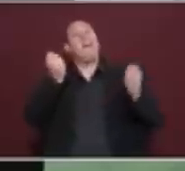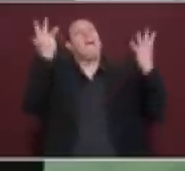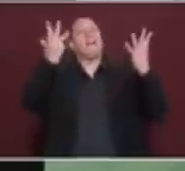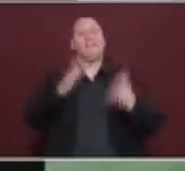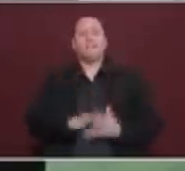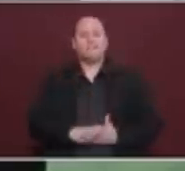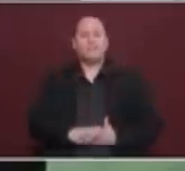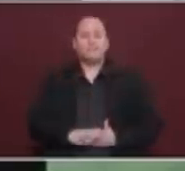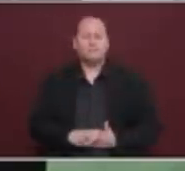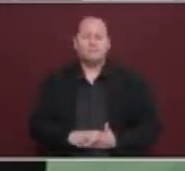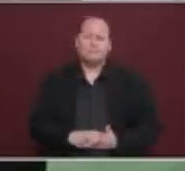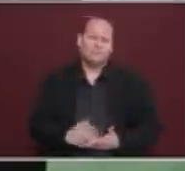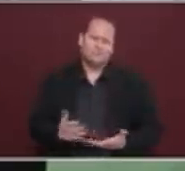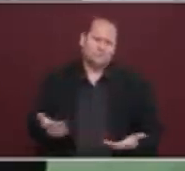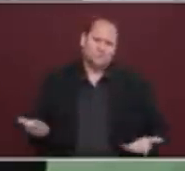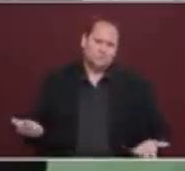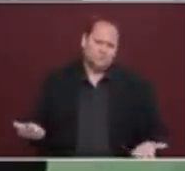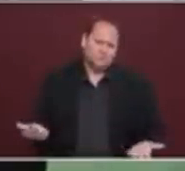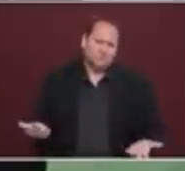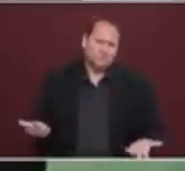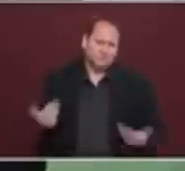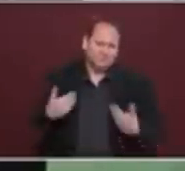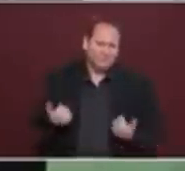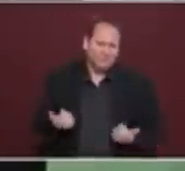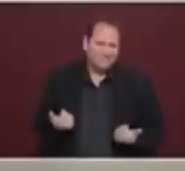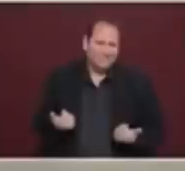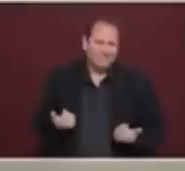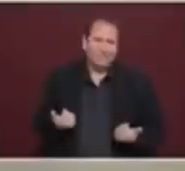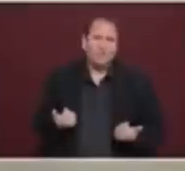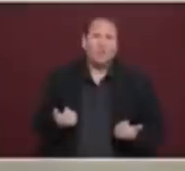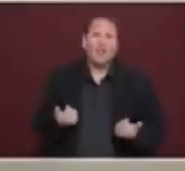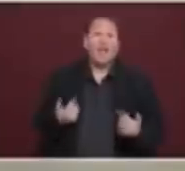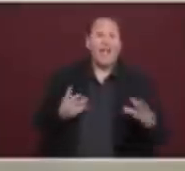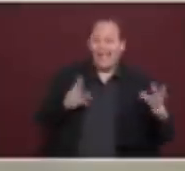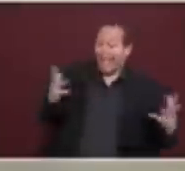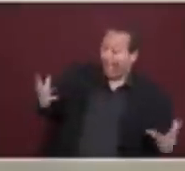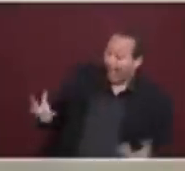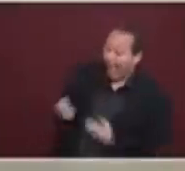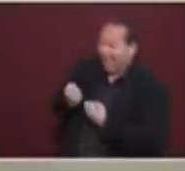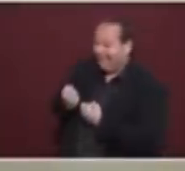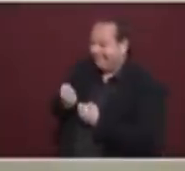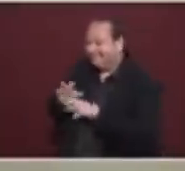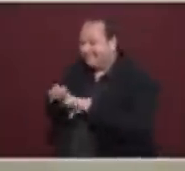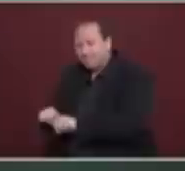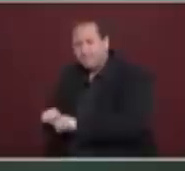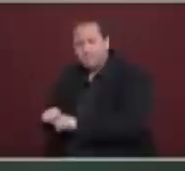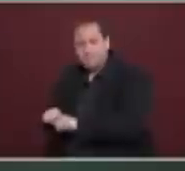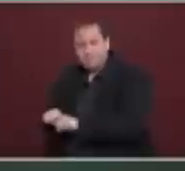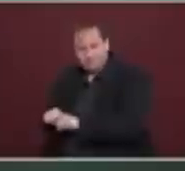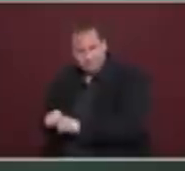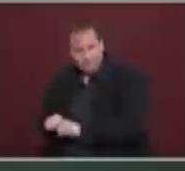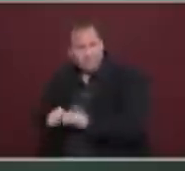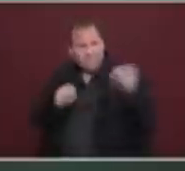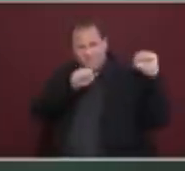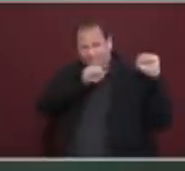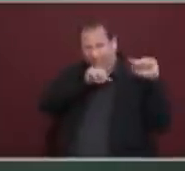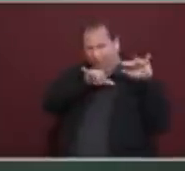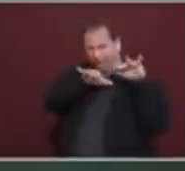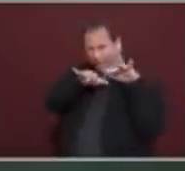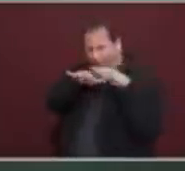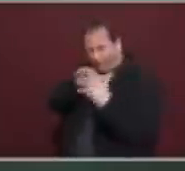o sea se celebra una conquista se celebra una intervención